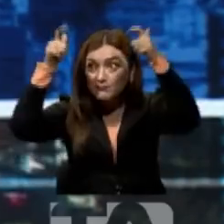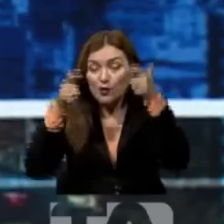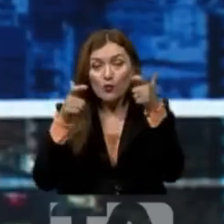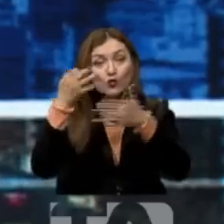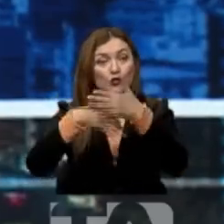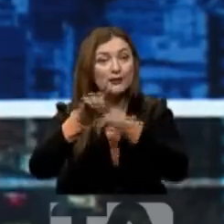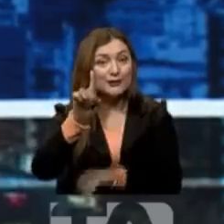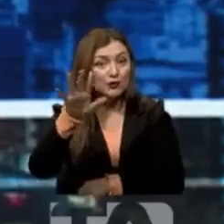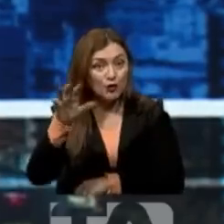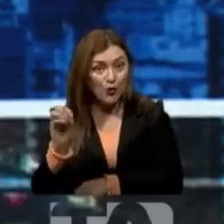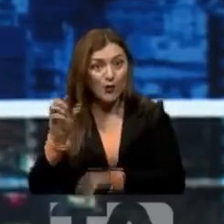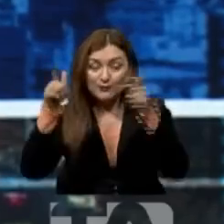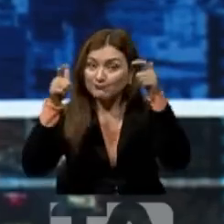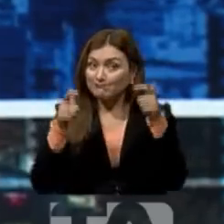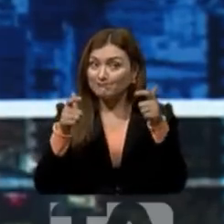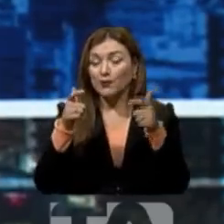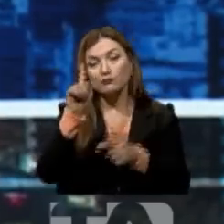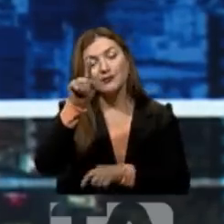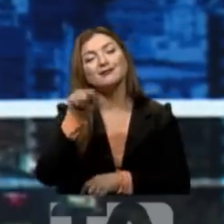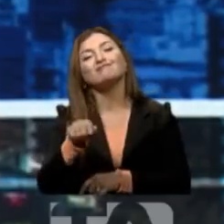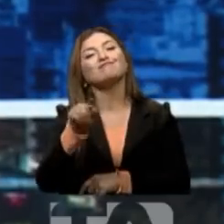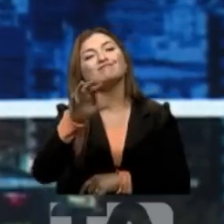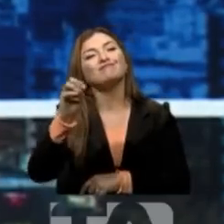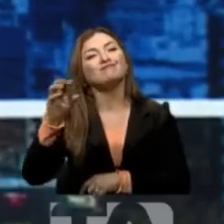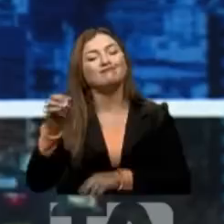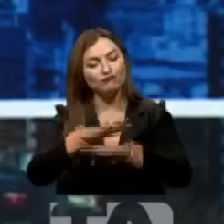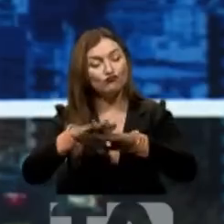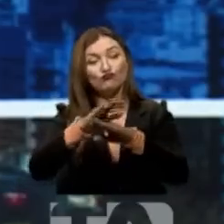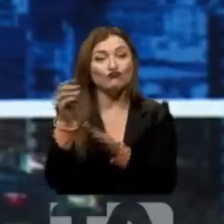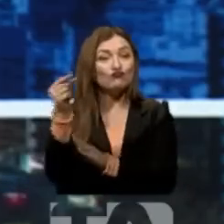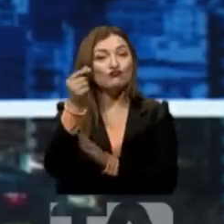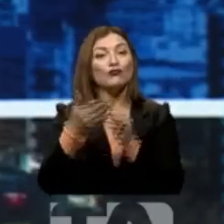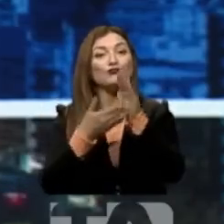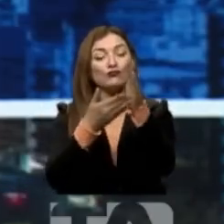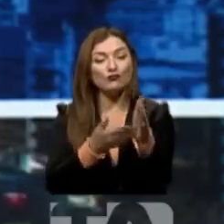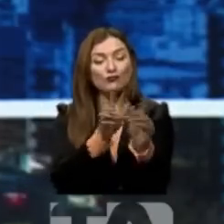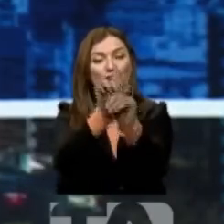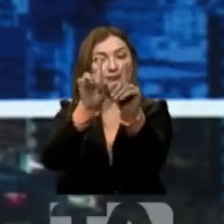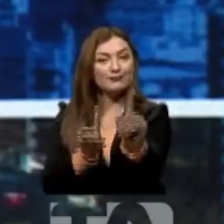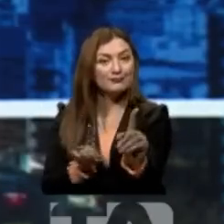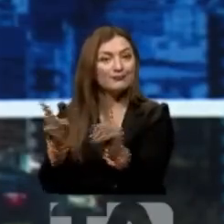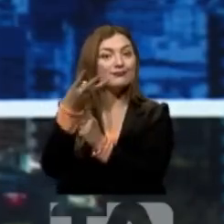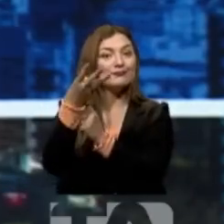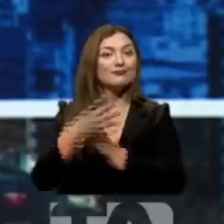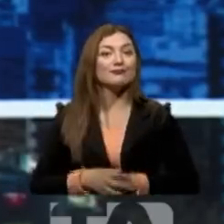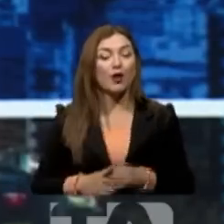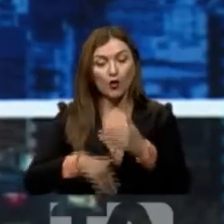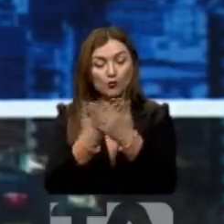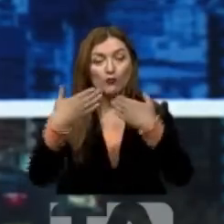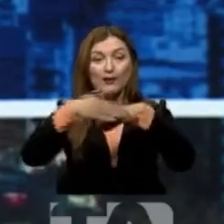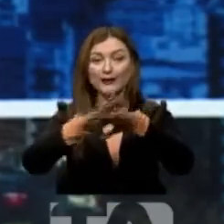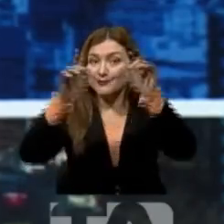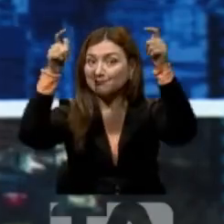1900 a escala nacional e internacional con el bachillerato acelerado en la modalidad educativa a distancia virtual. Los nuevos